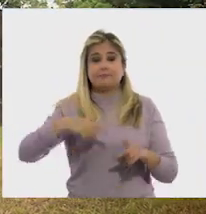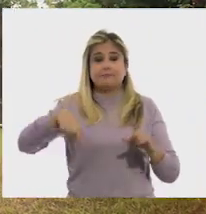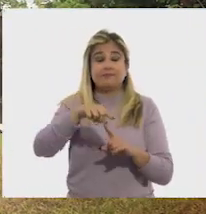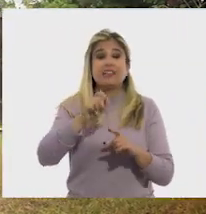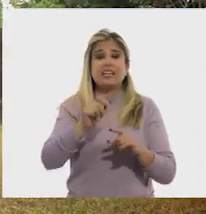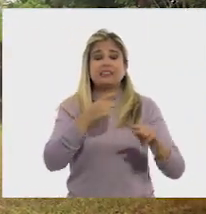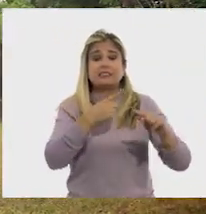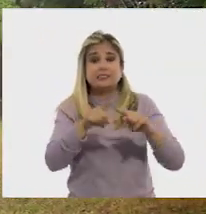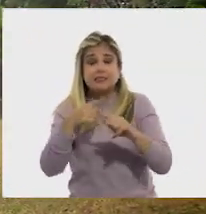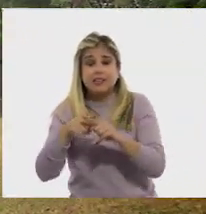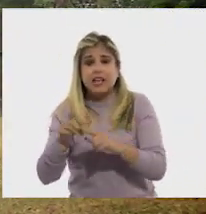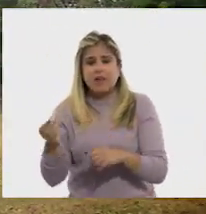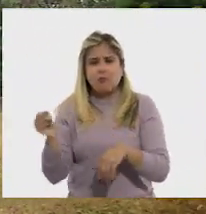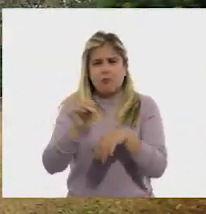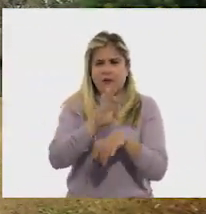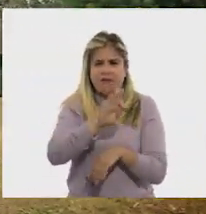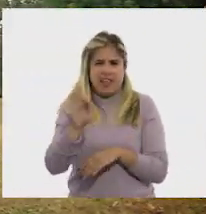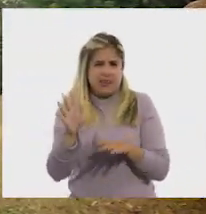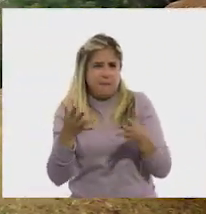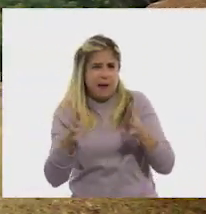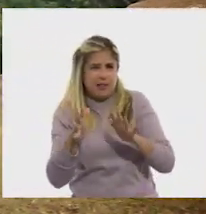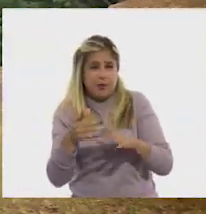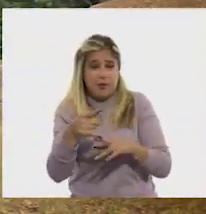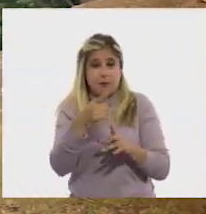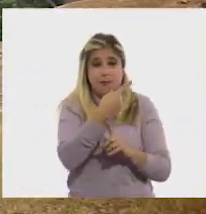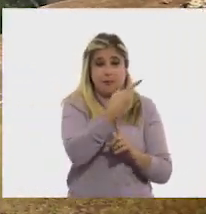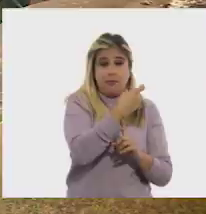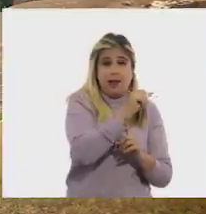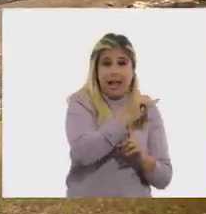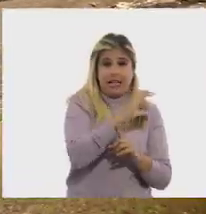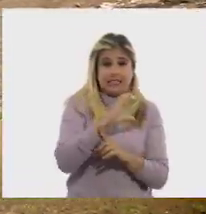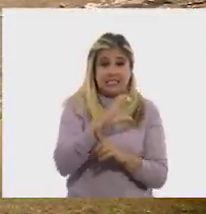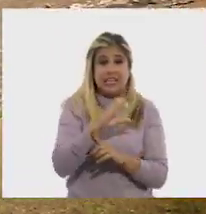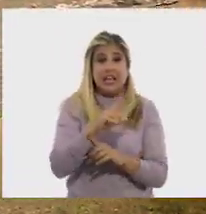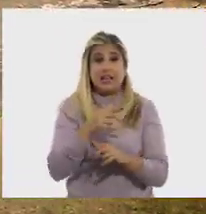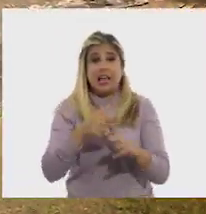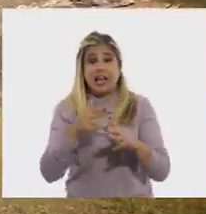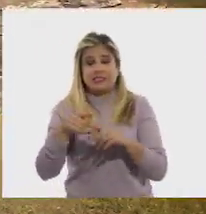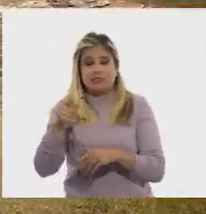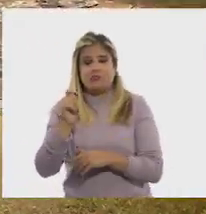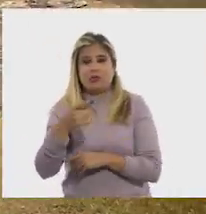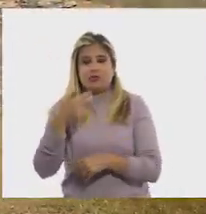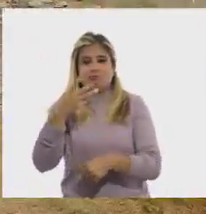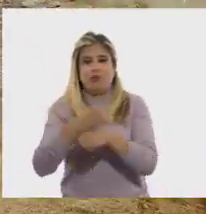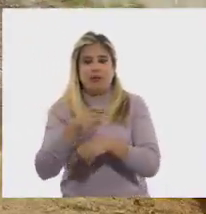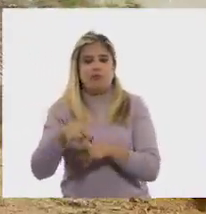influencia está fechada entre los siglos I a.C. al IX de nuestra era.